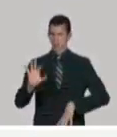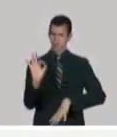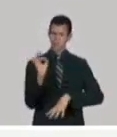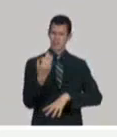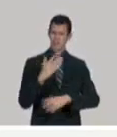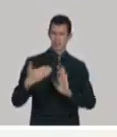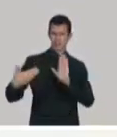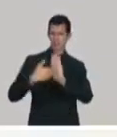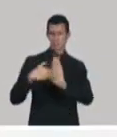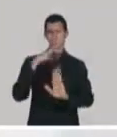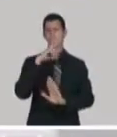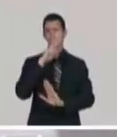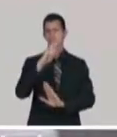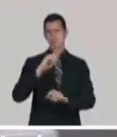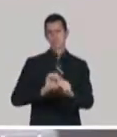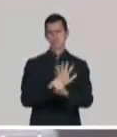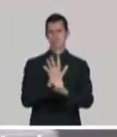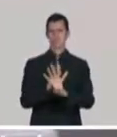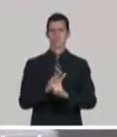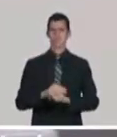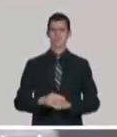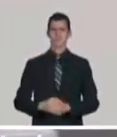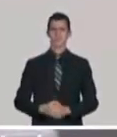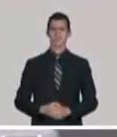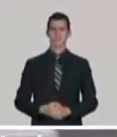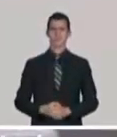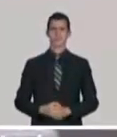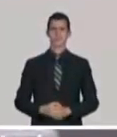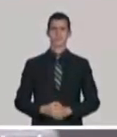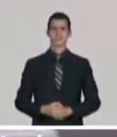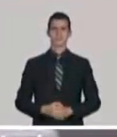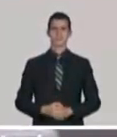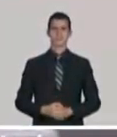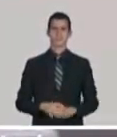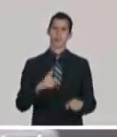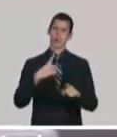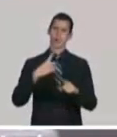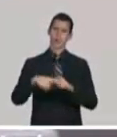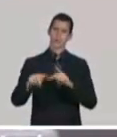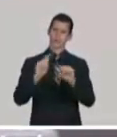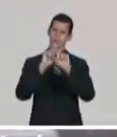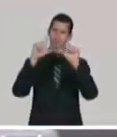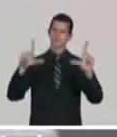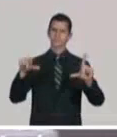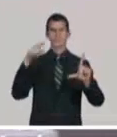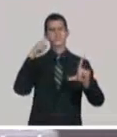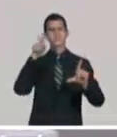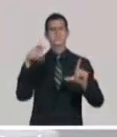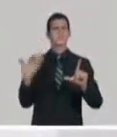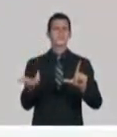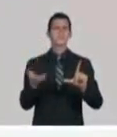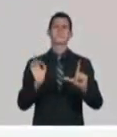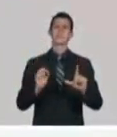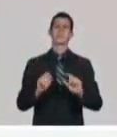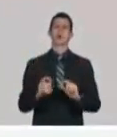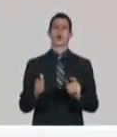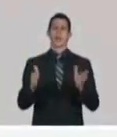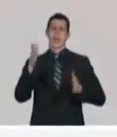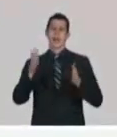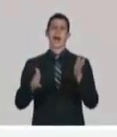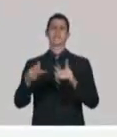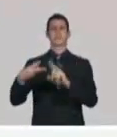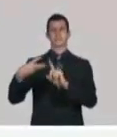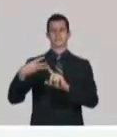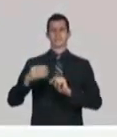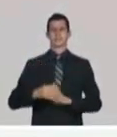microgramos con respecto al ensayo fase 3 la siguiente por favor ya el ensayo fase 3 como tú bien dijiste